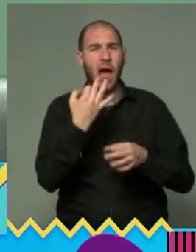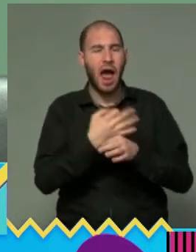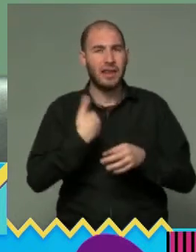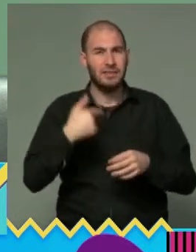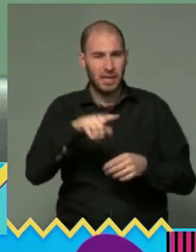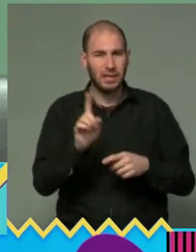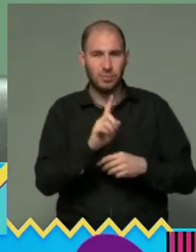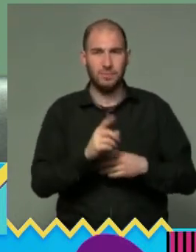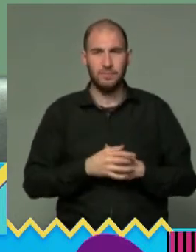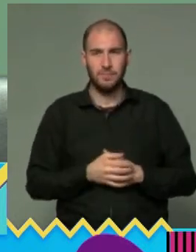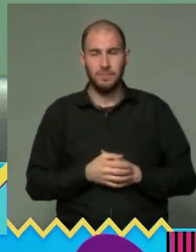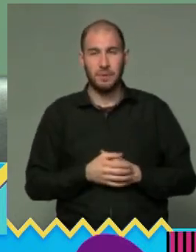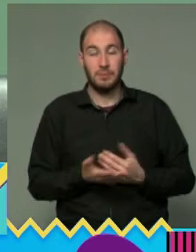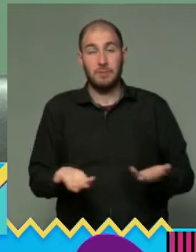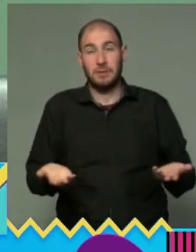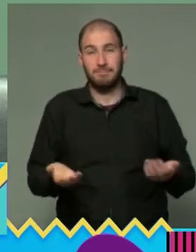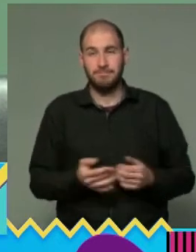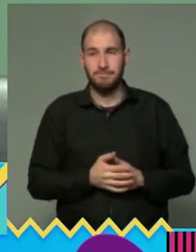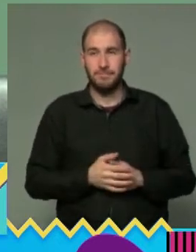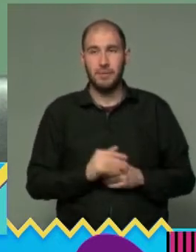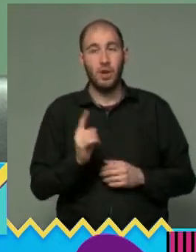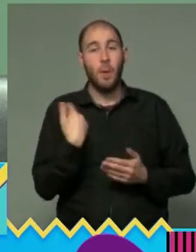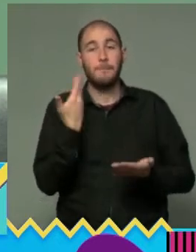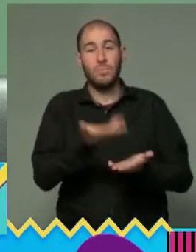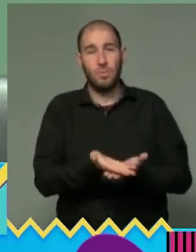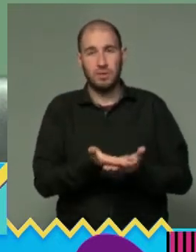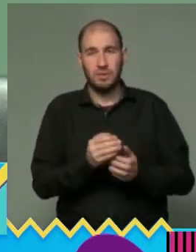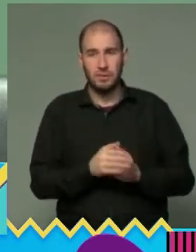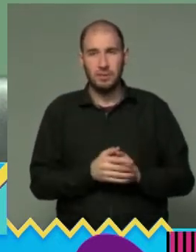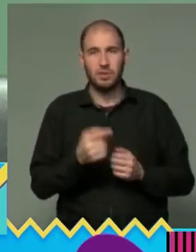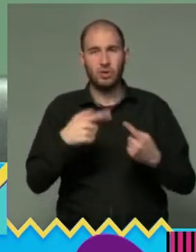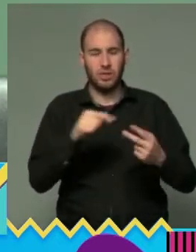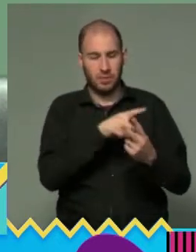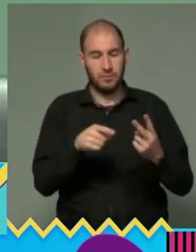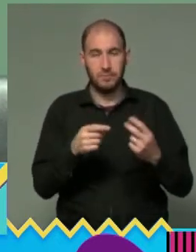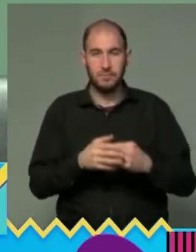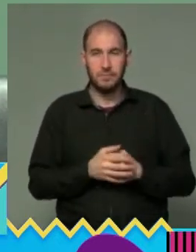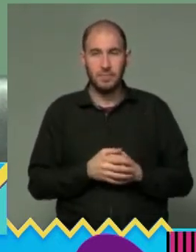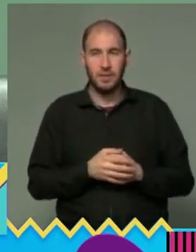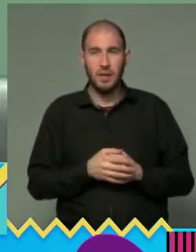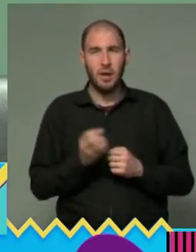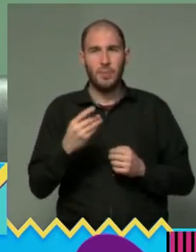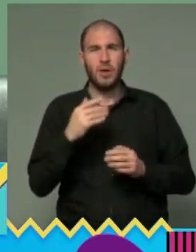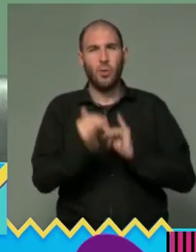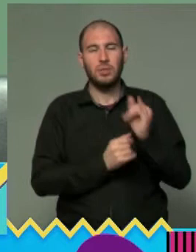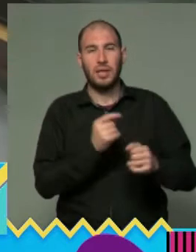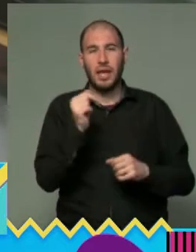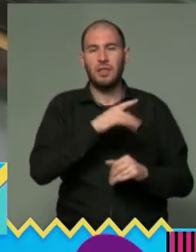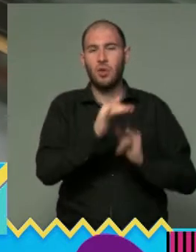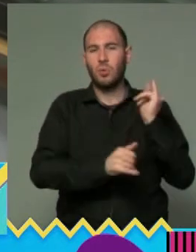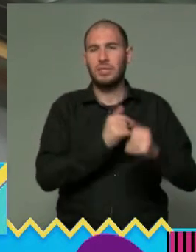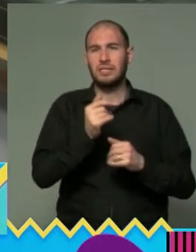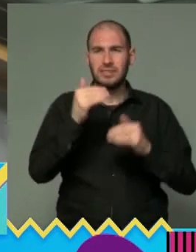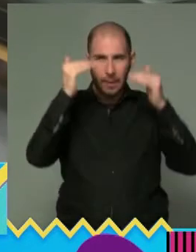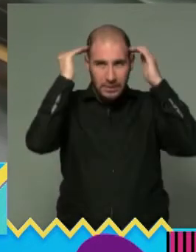que pase esto. Pero bueno, nosotros, las propuestas, déjame que diga 2 cosas. Porque alguien va a plantear, esto que está diciendo